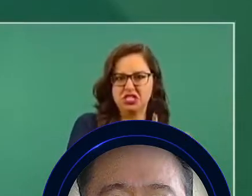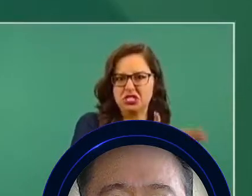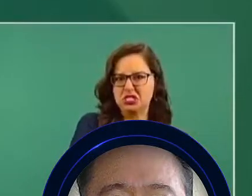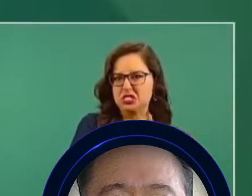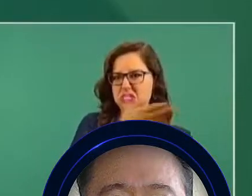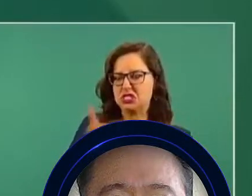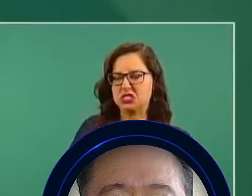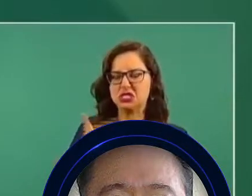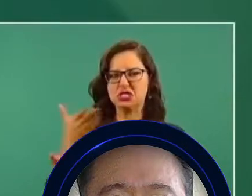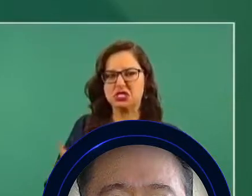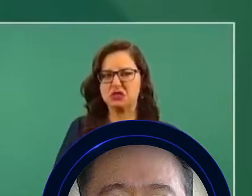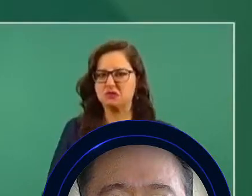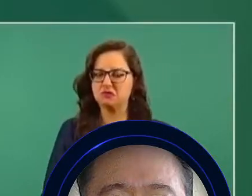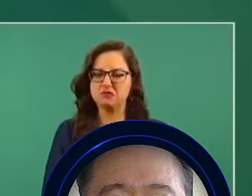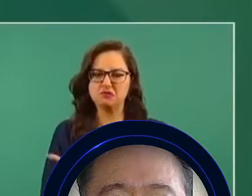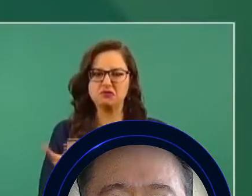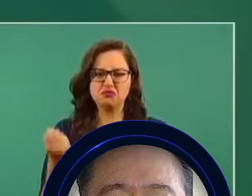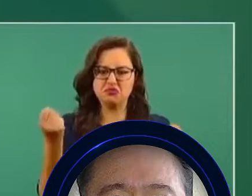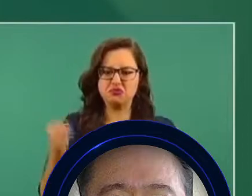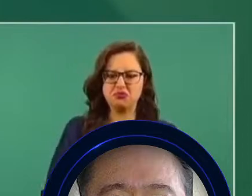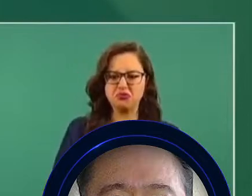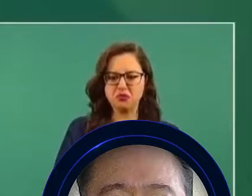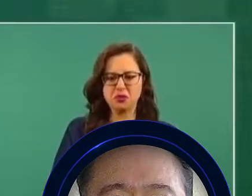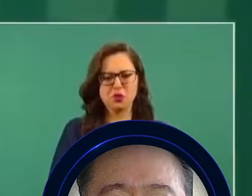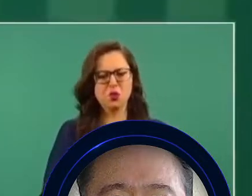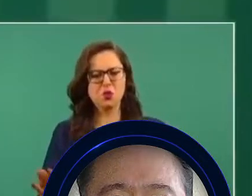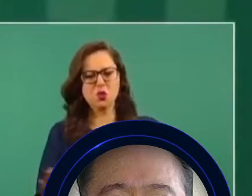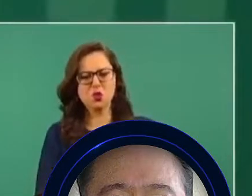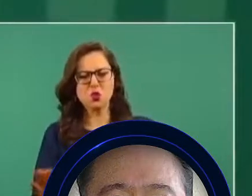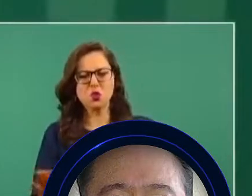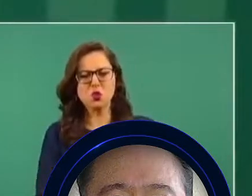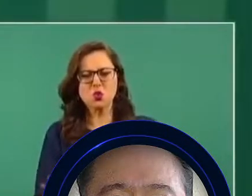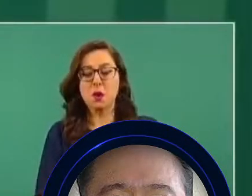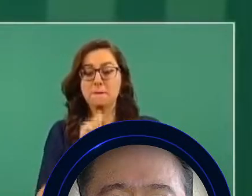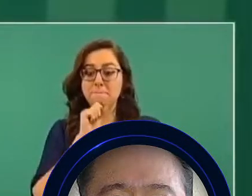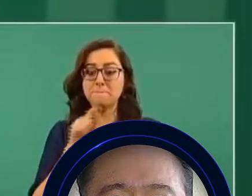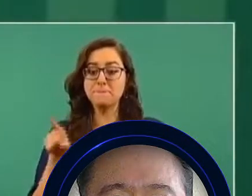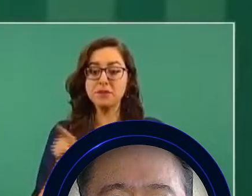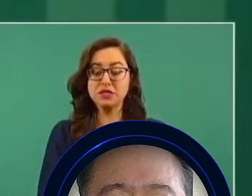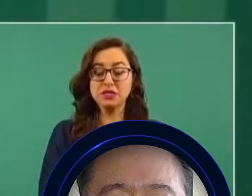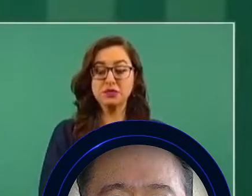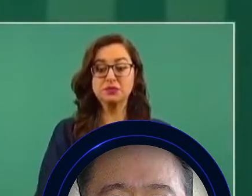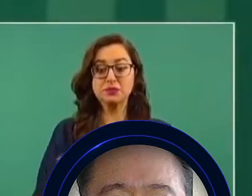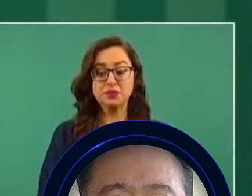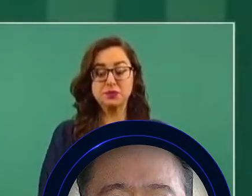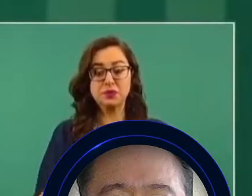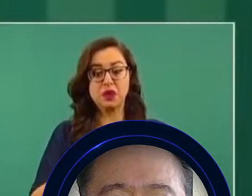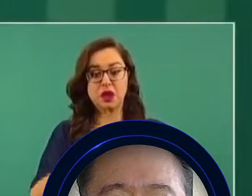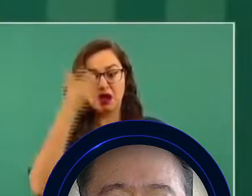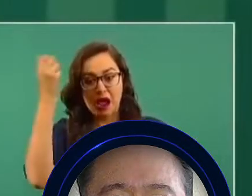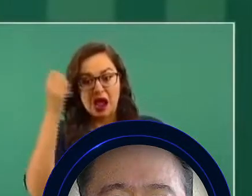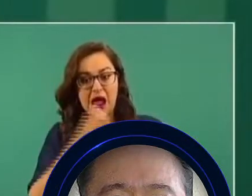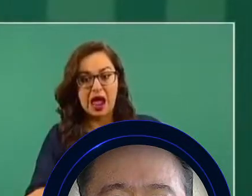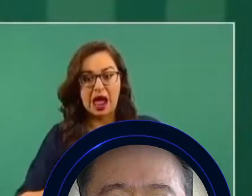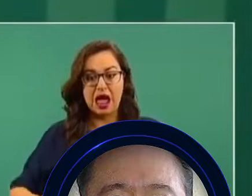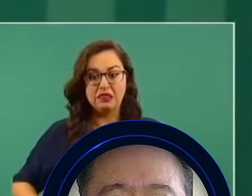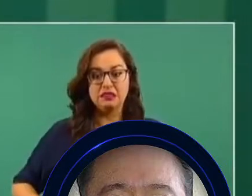gobierna en el país Ya en el nivel estatal Porque ya sabemos que hasta ahora es